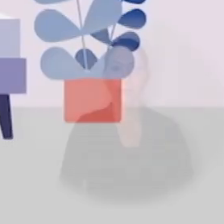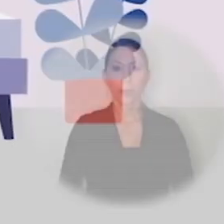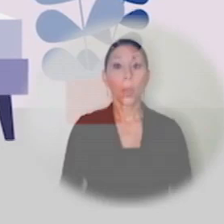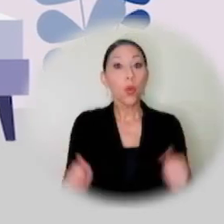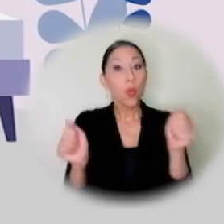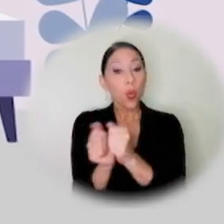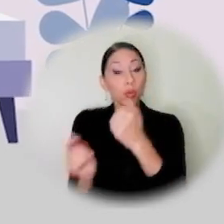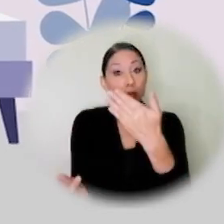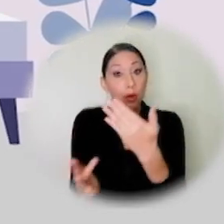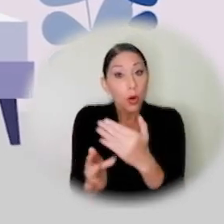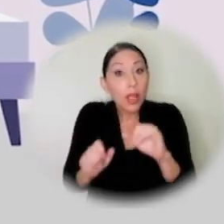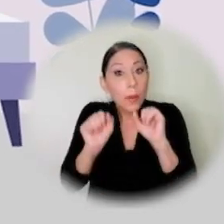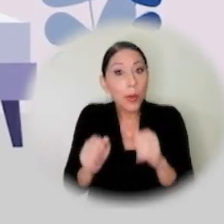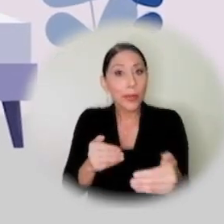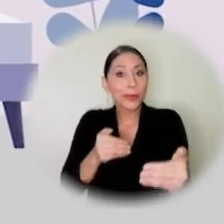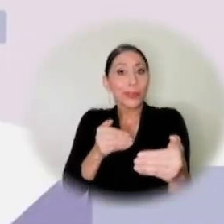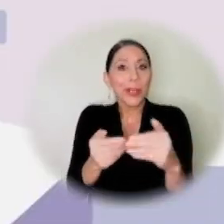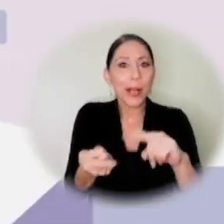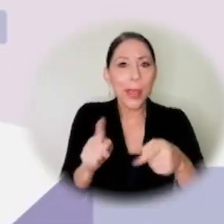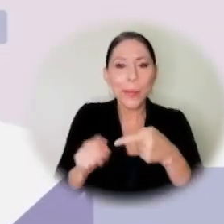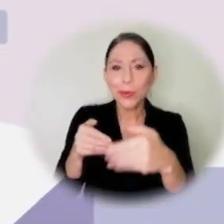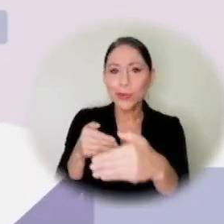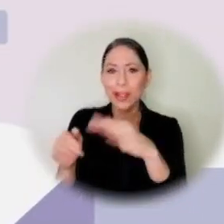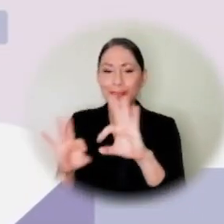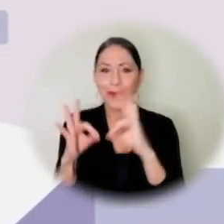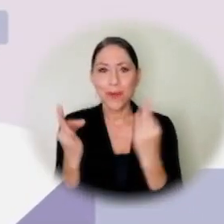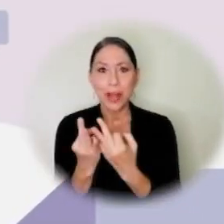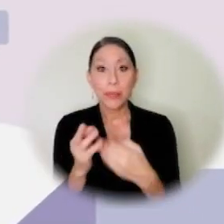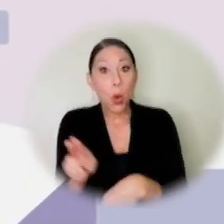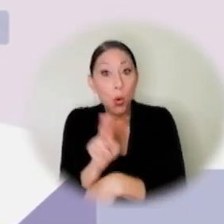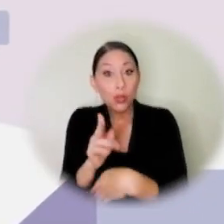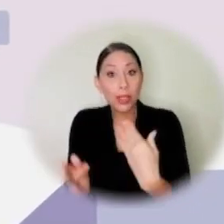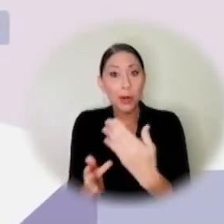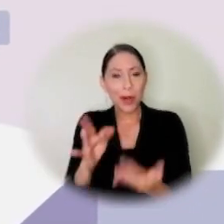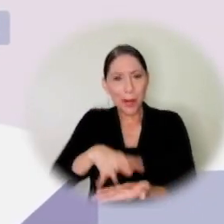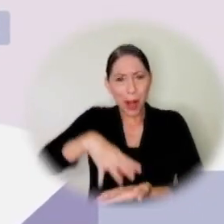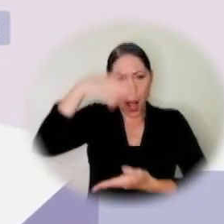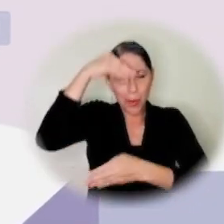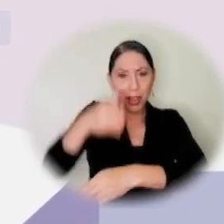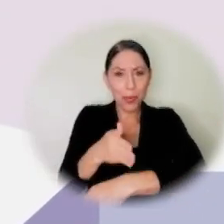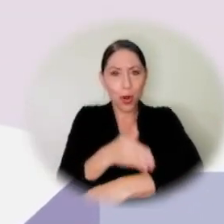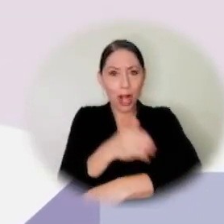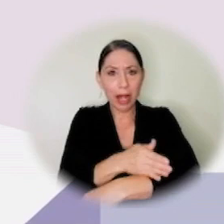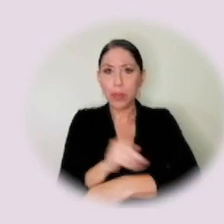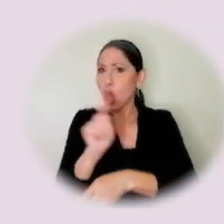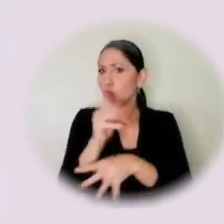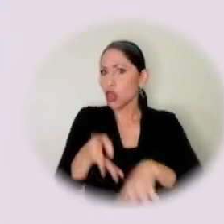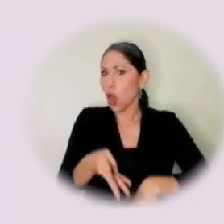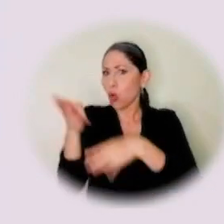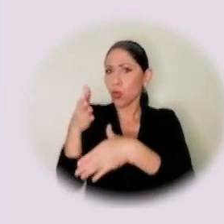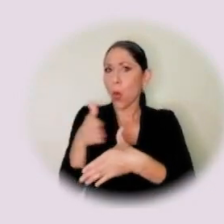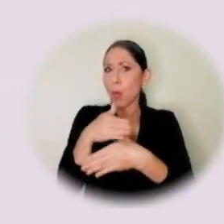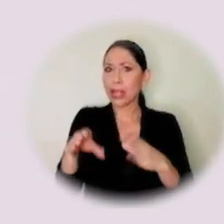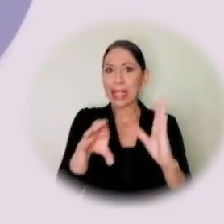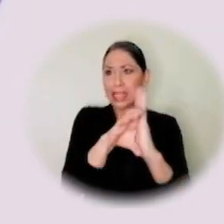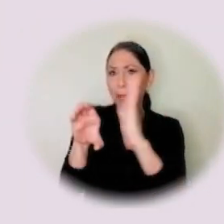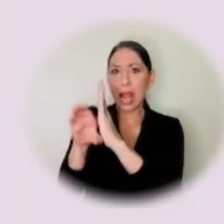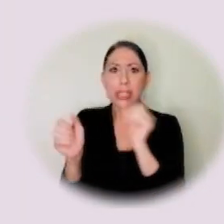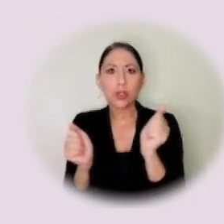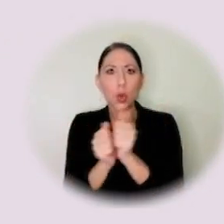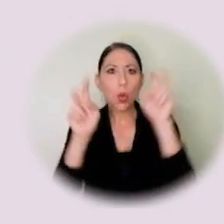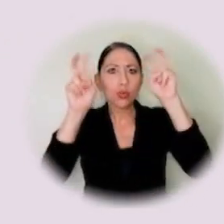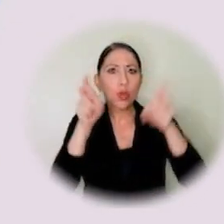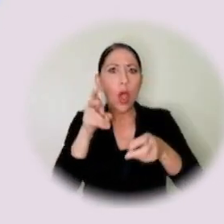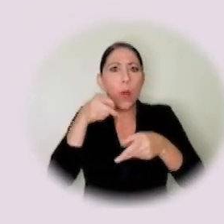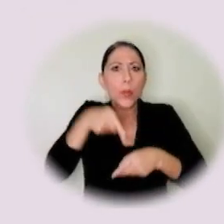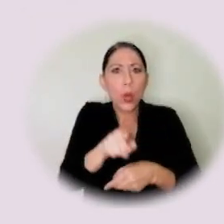Con la tecnología podemos estar cerca de amigos y familia. Úsala para aprender y mejorar. No compartas imágenes con contenido violento, sexual